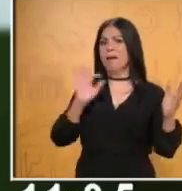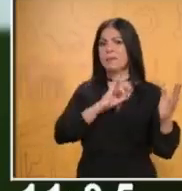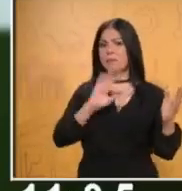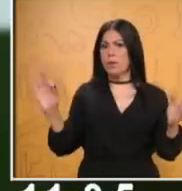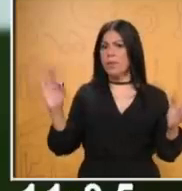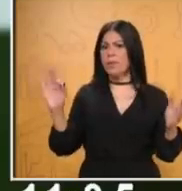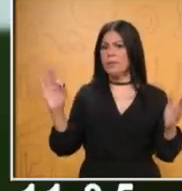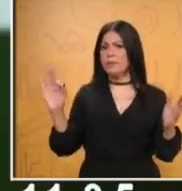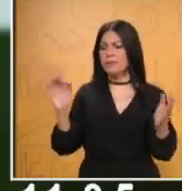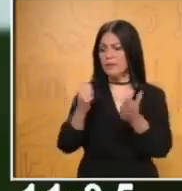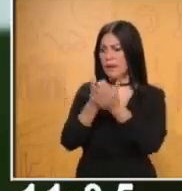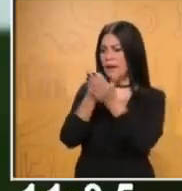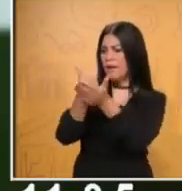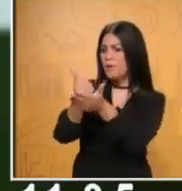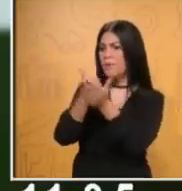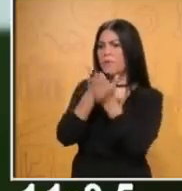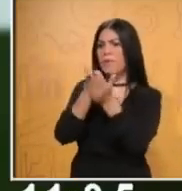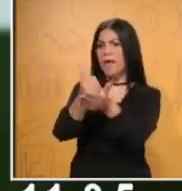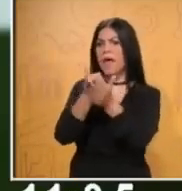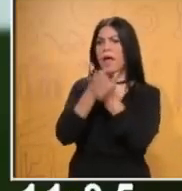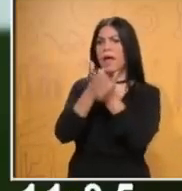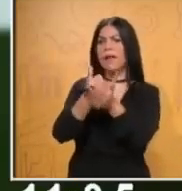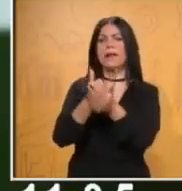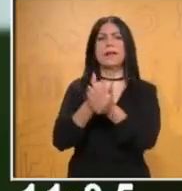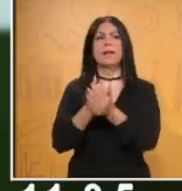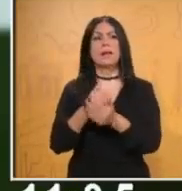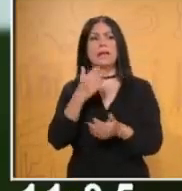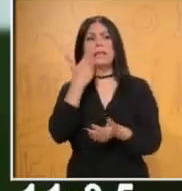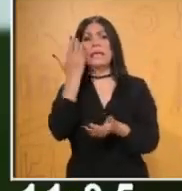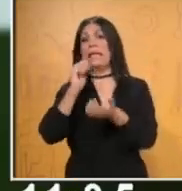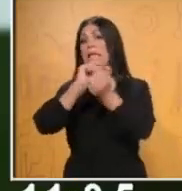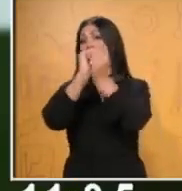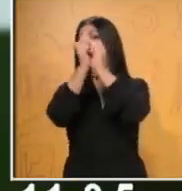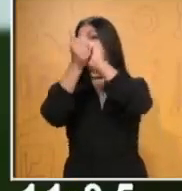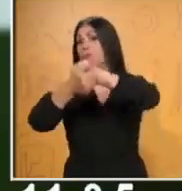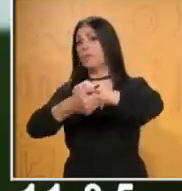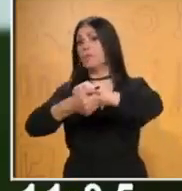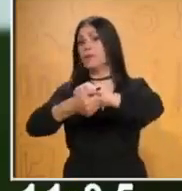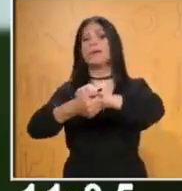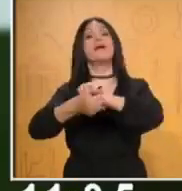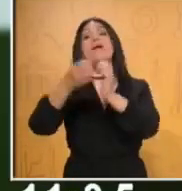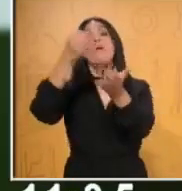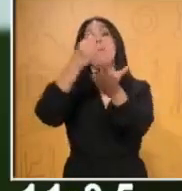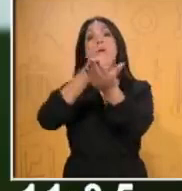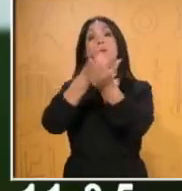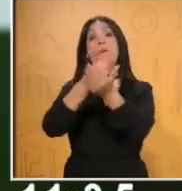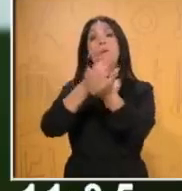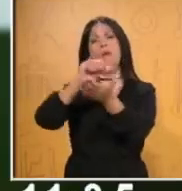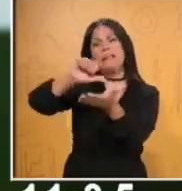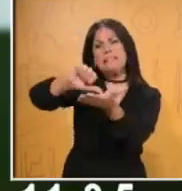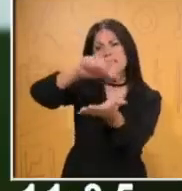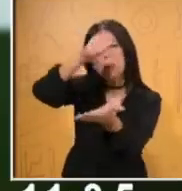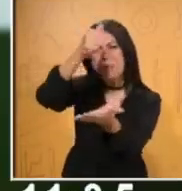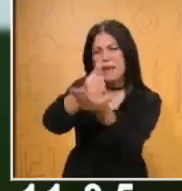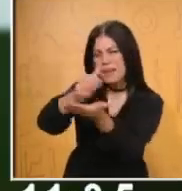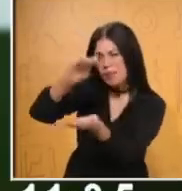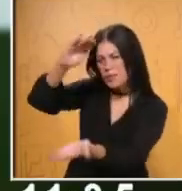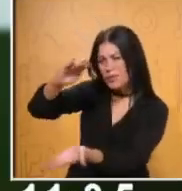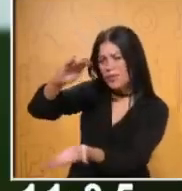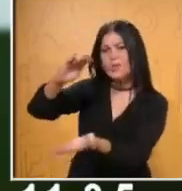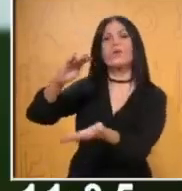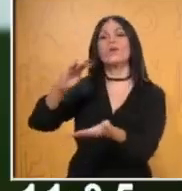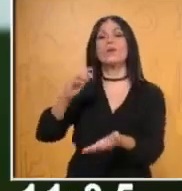y ¡sis-sas! ¡Sis-sas! El enano hilaba la paja que se iba convirtiendo en